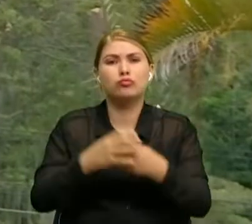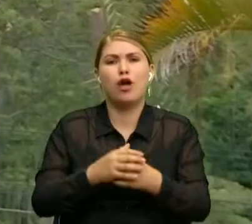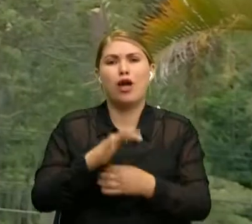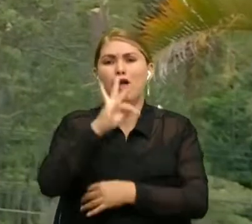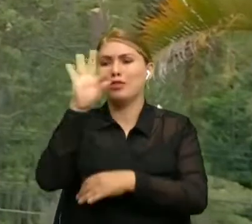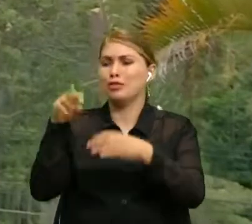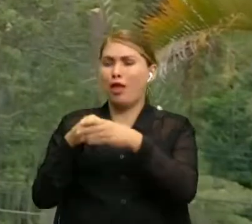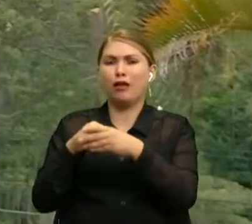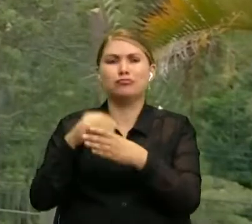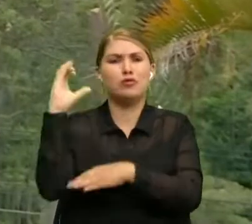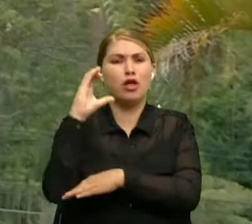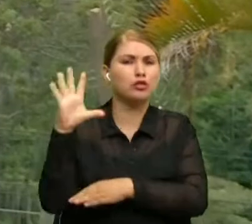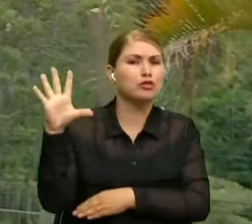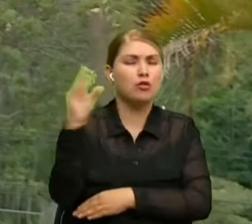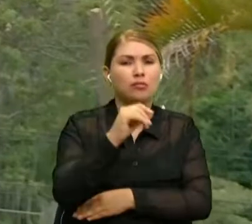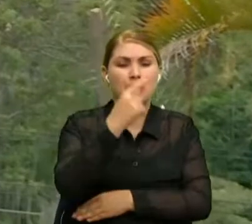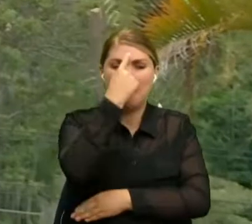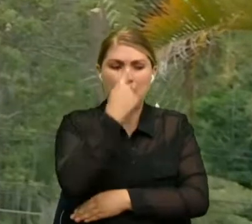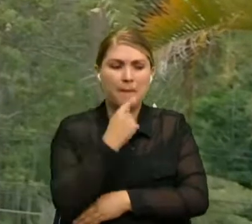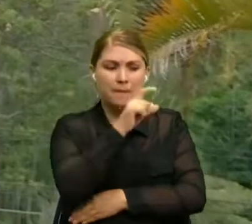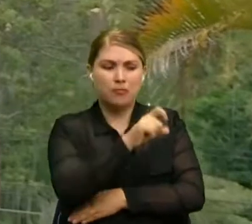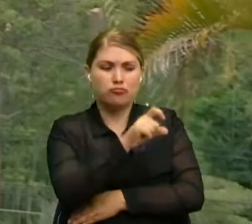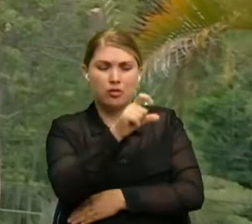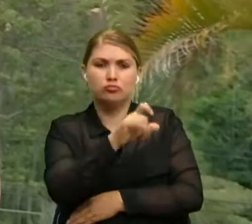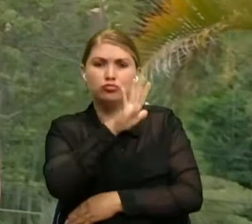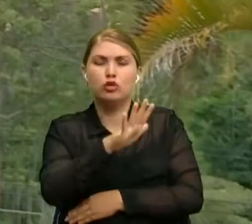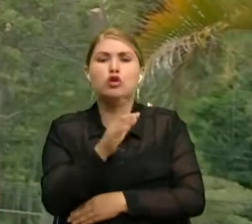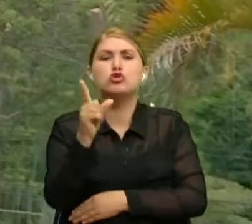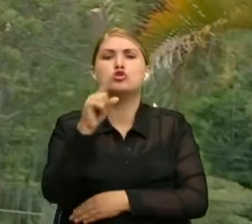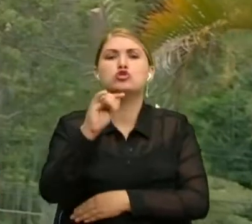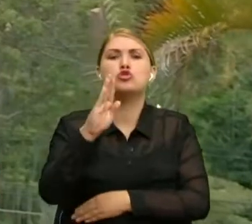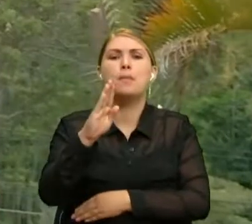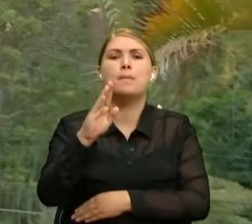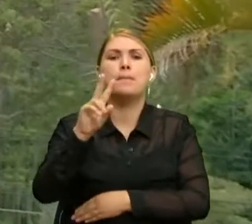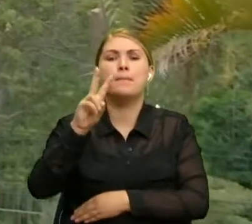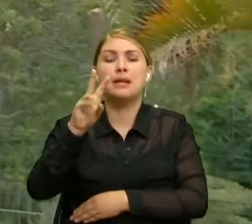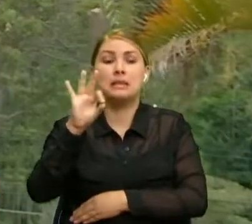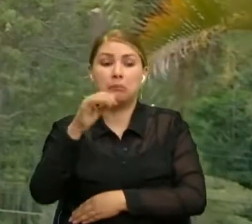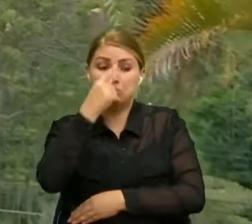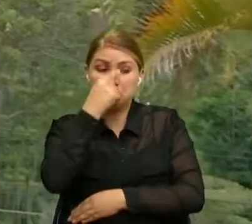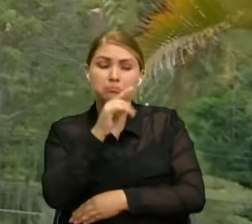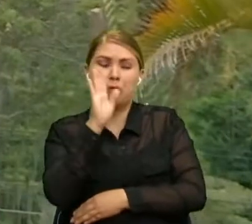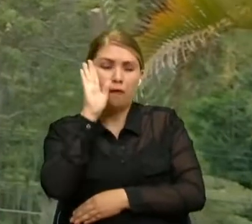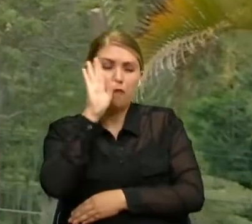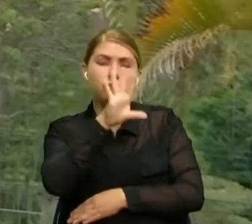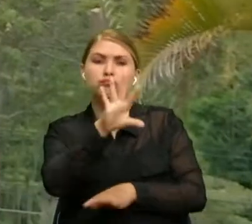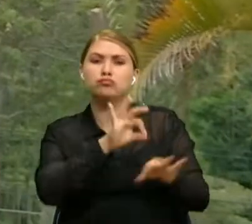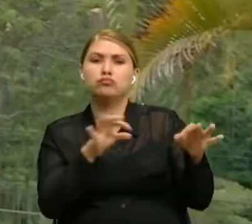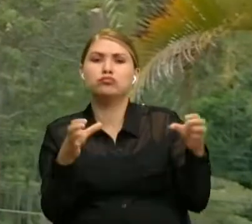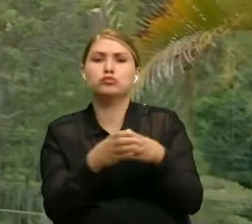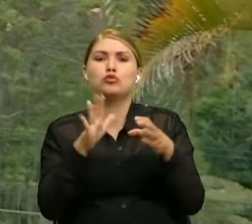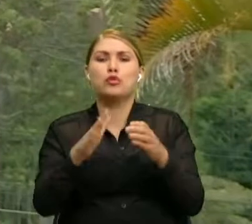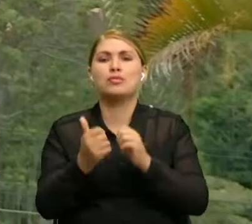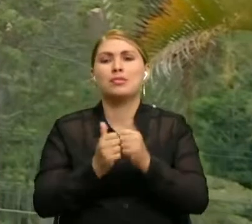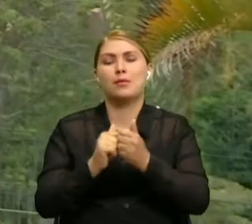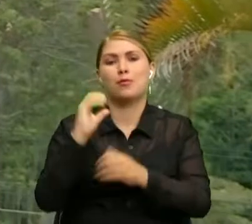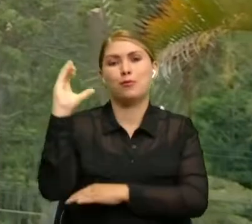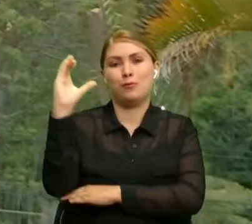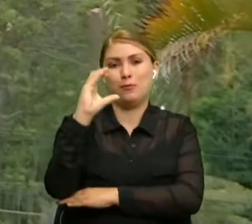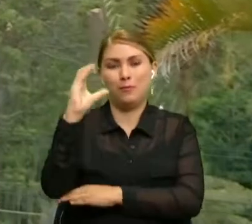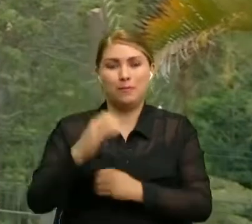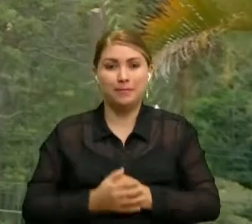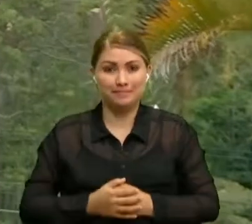los perfiles de los diferentes corredores de la categoría sub-23 que empiezan a verse como las futuras promesas del deporte